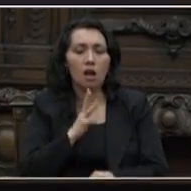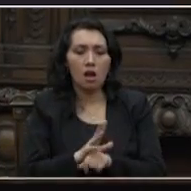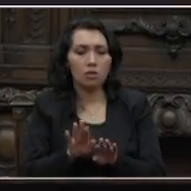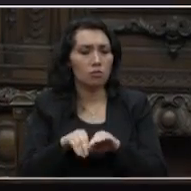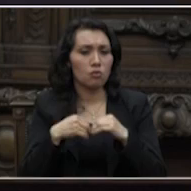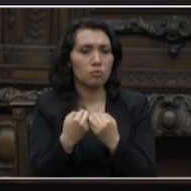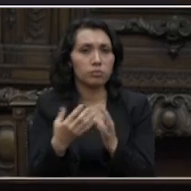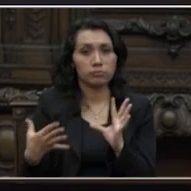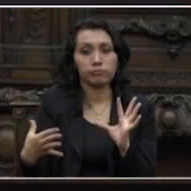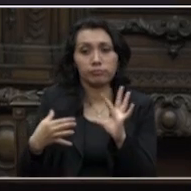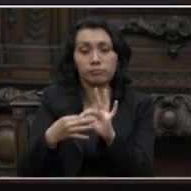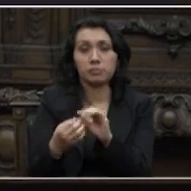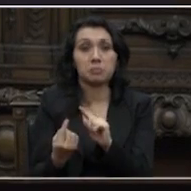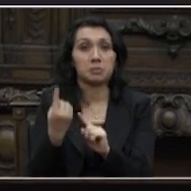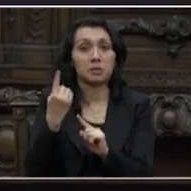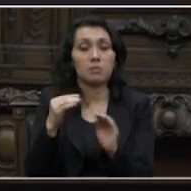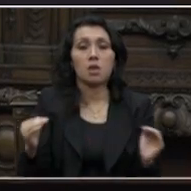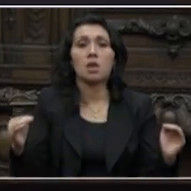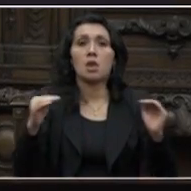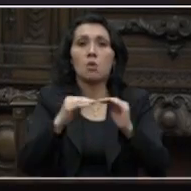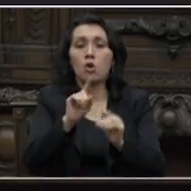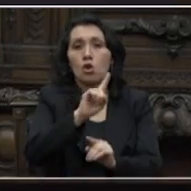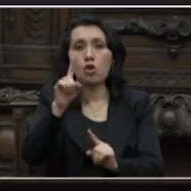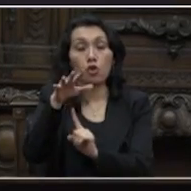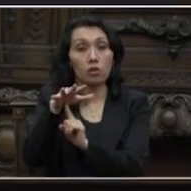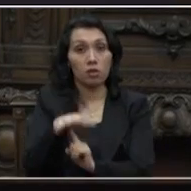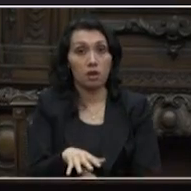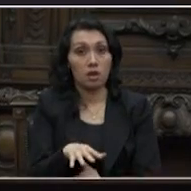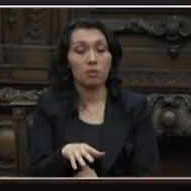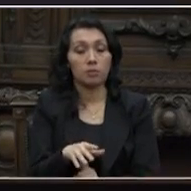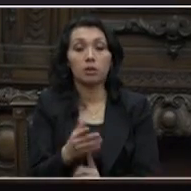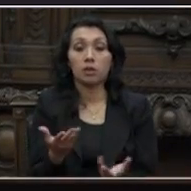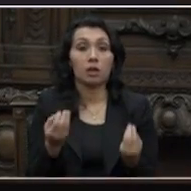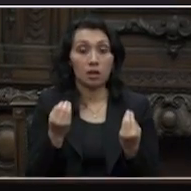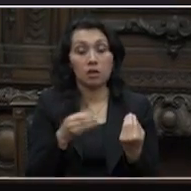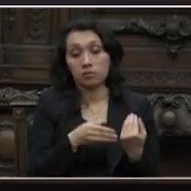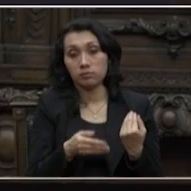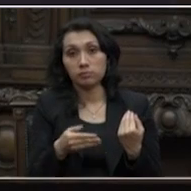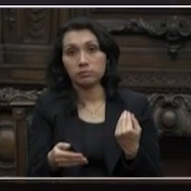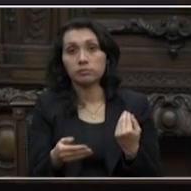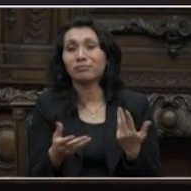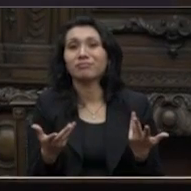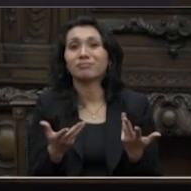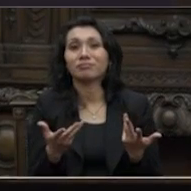absolutamente vinculada al principio de igualdad y no discriminación, y lo que viene es a